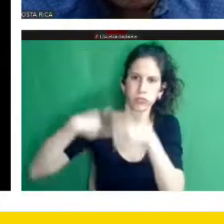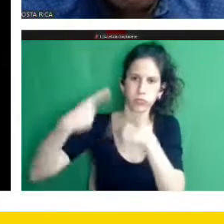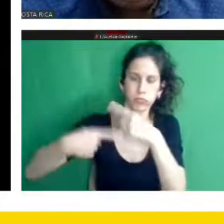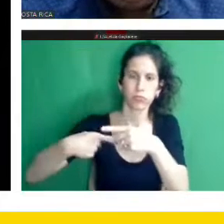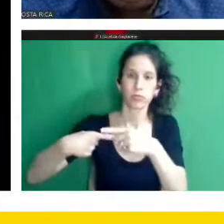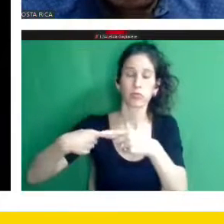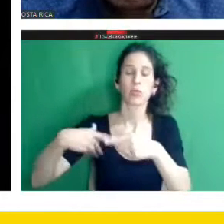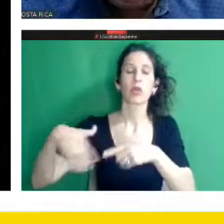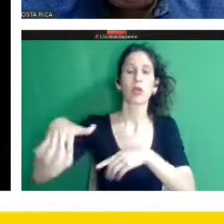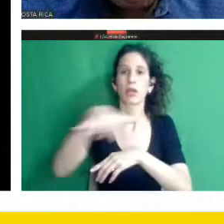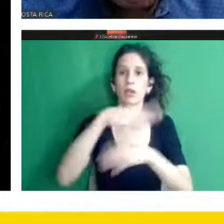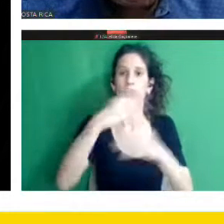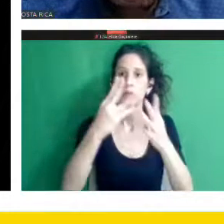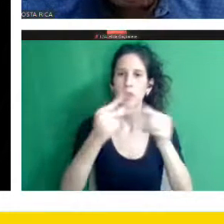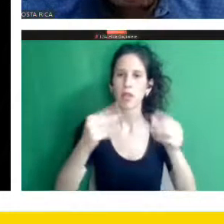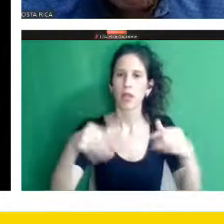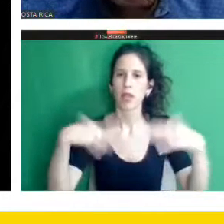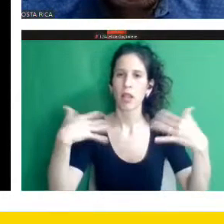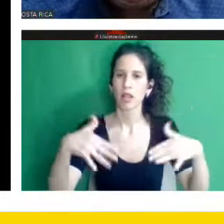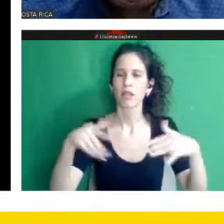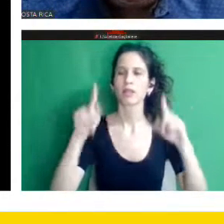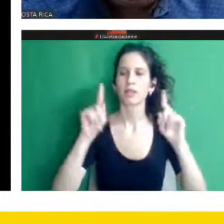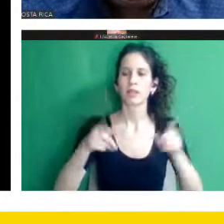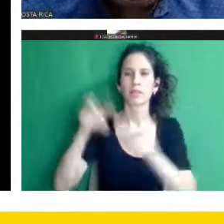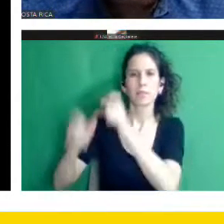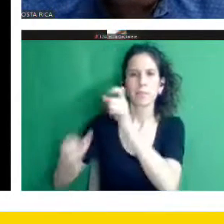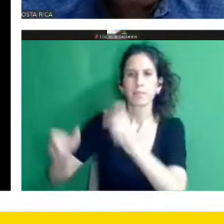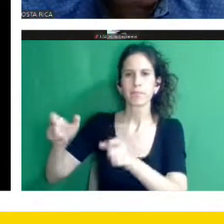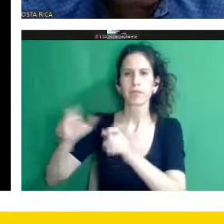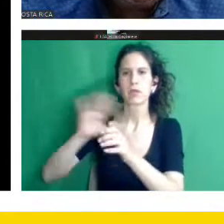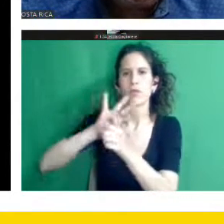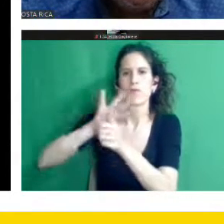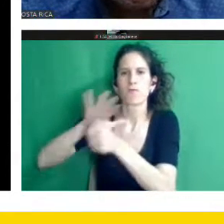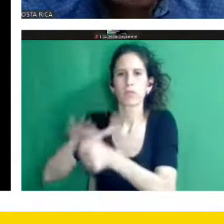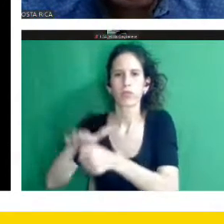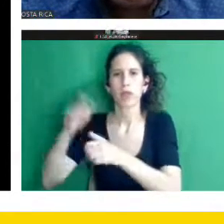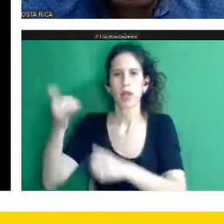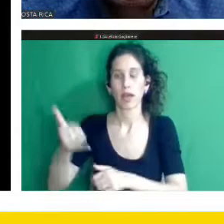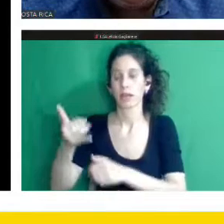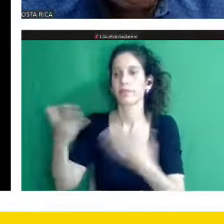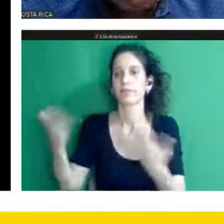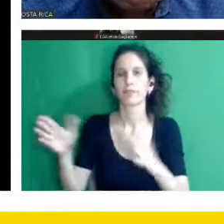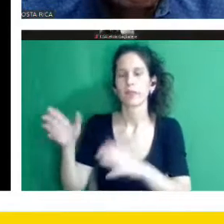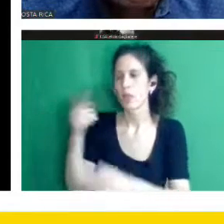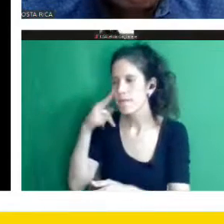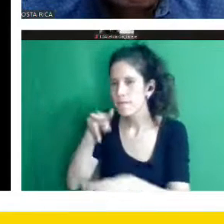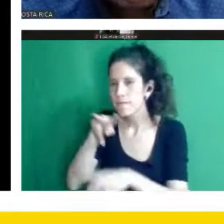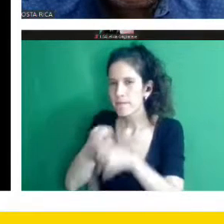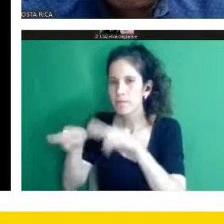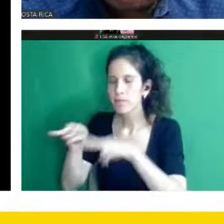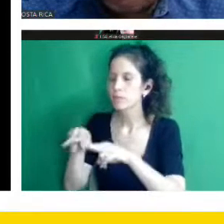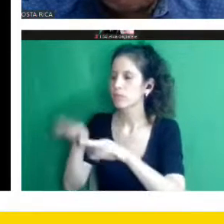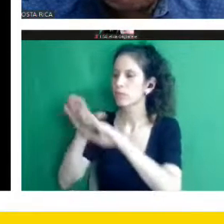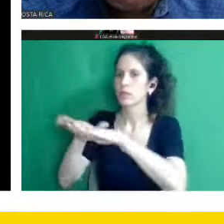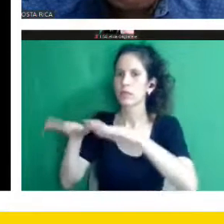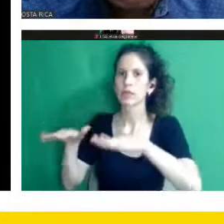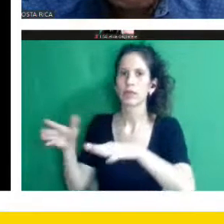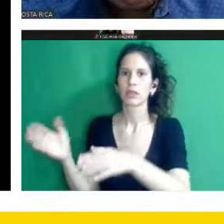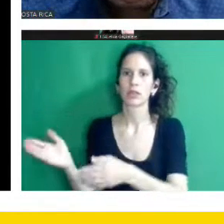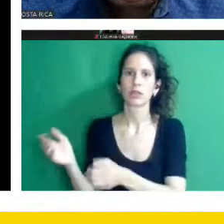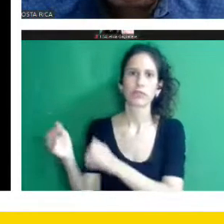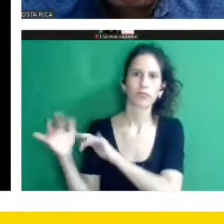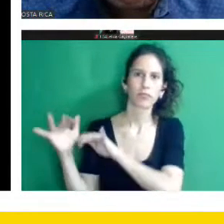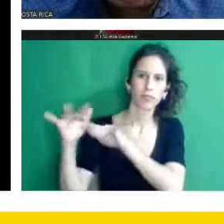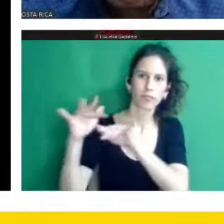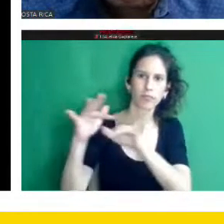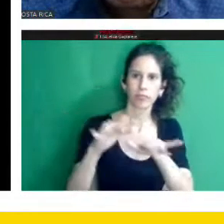la oportunidad de que este proyecto sea administrado por niños y por jóvenes de la comunidad, de manera que estén alejados, digamos, de la drogadicción y